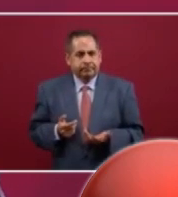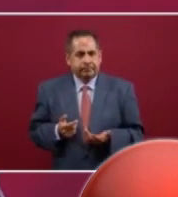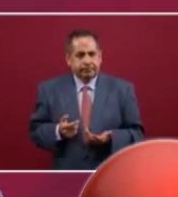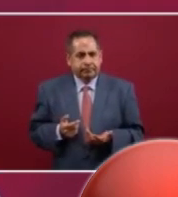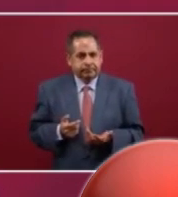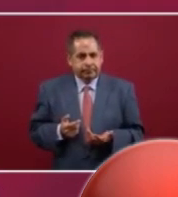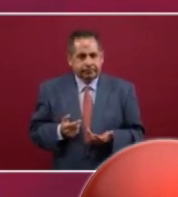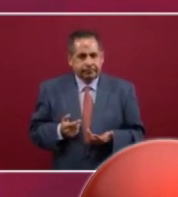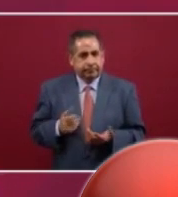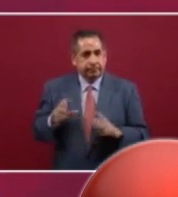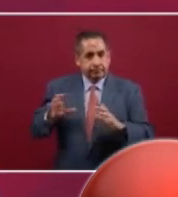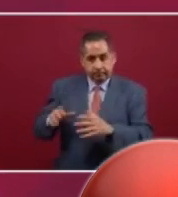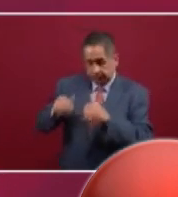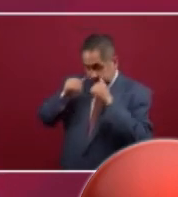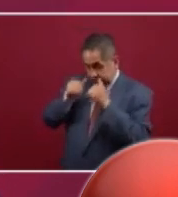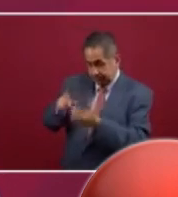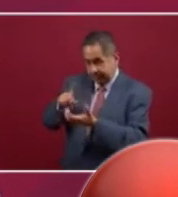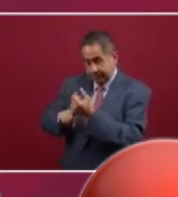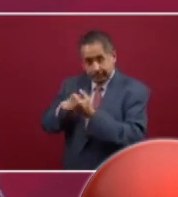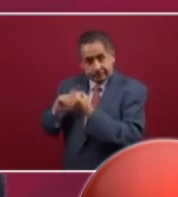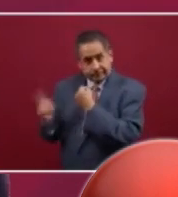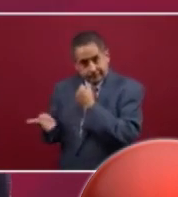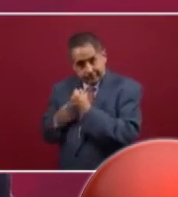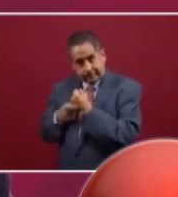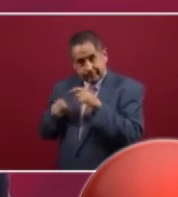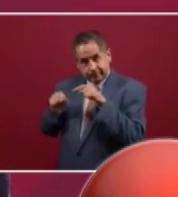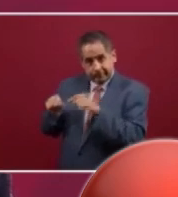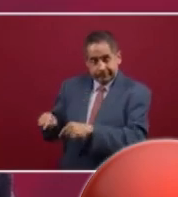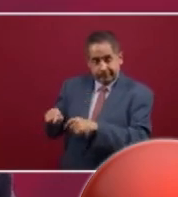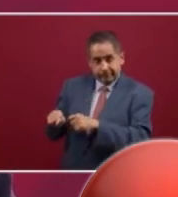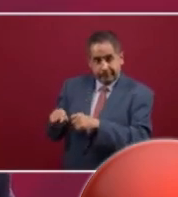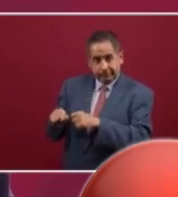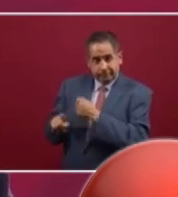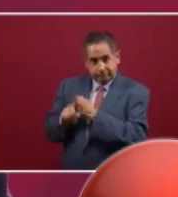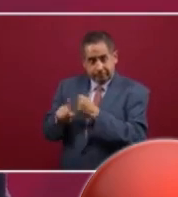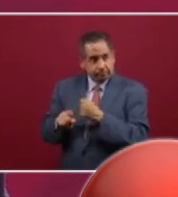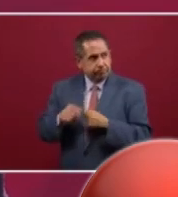se atienda el fondo del problema.